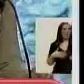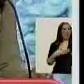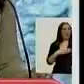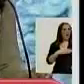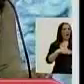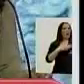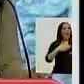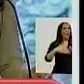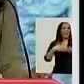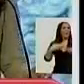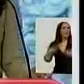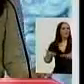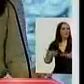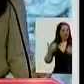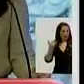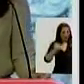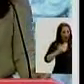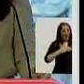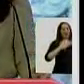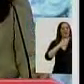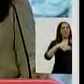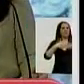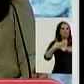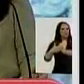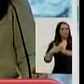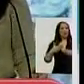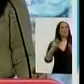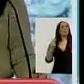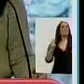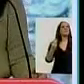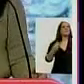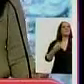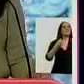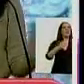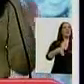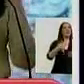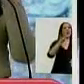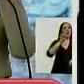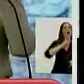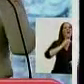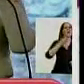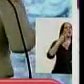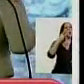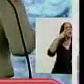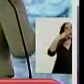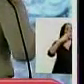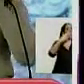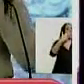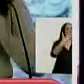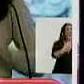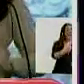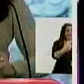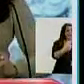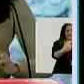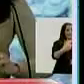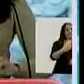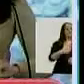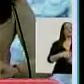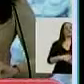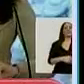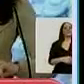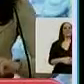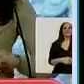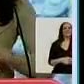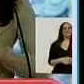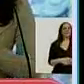que Cristina, la expresidenta, es un personaje político muy importante, ha estado gobernando los destinos de los argentinos durante